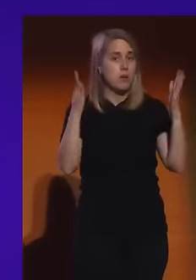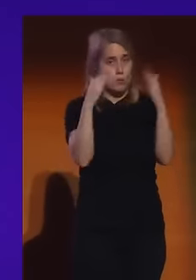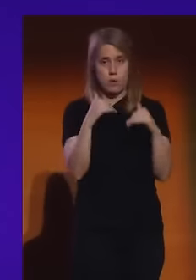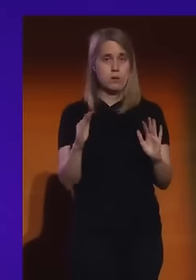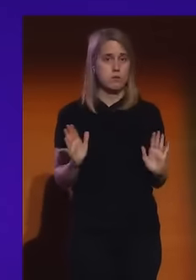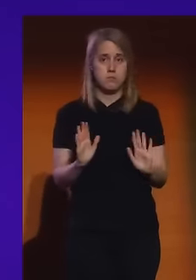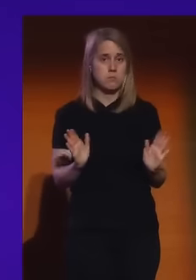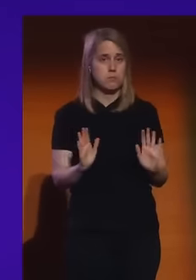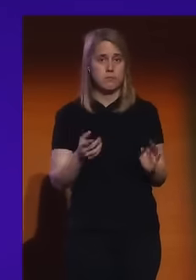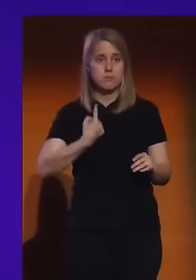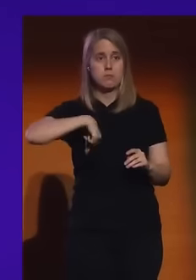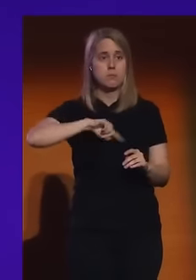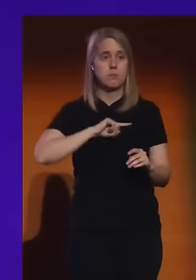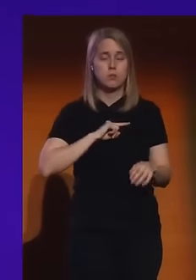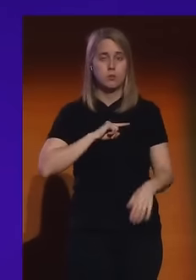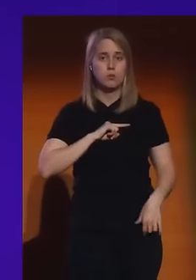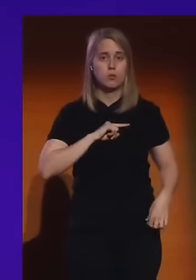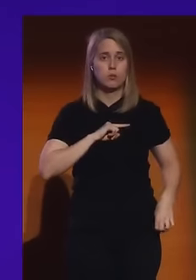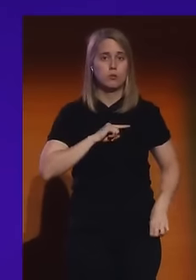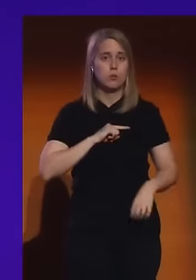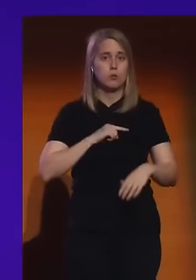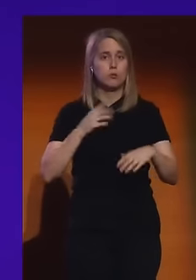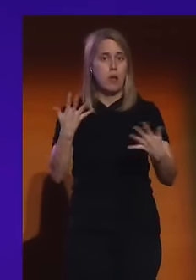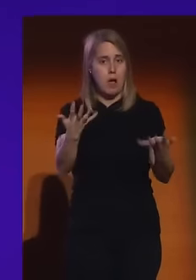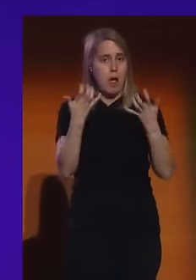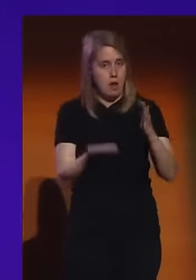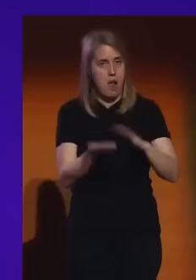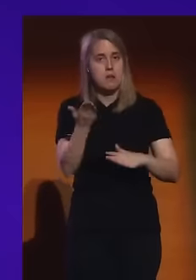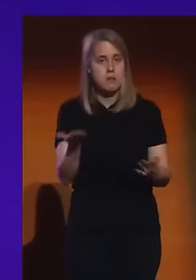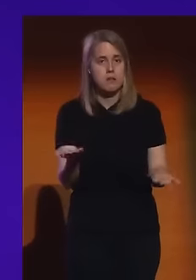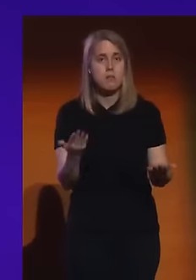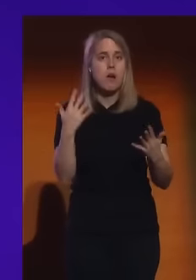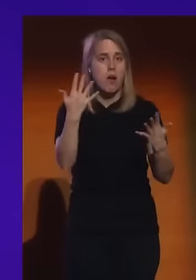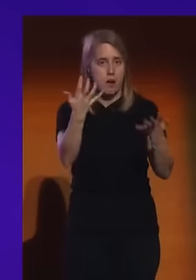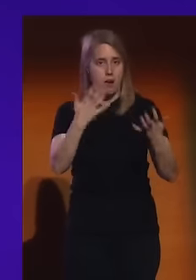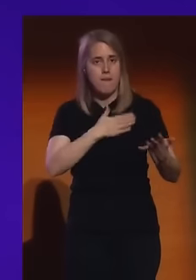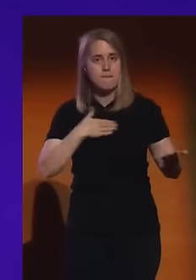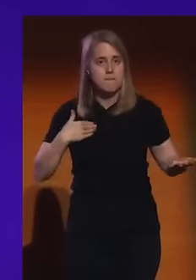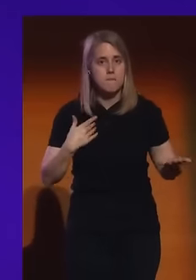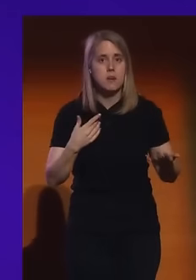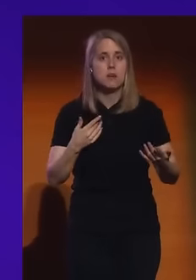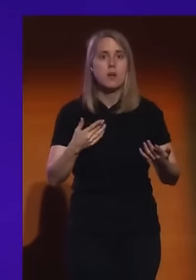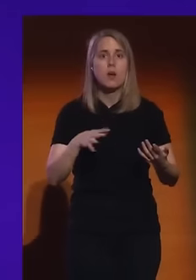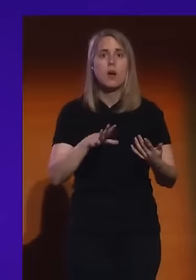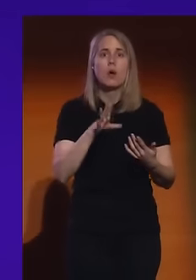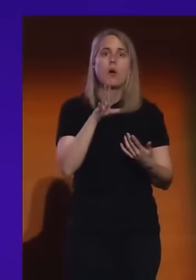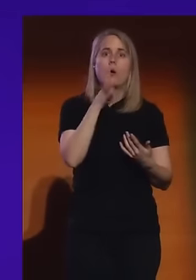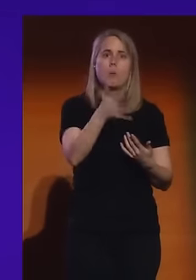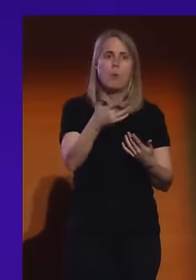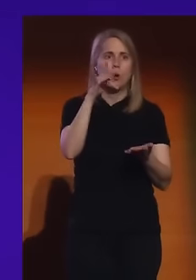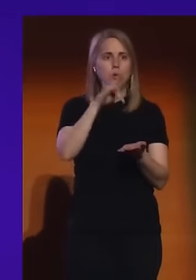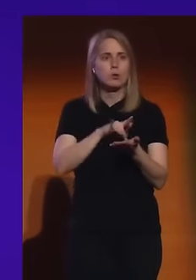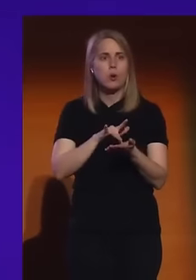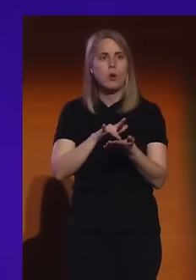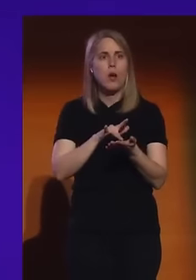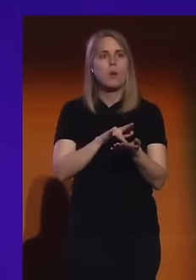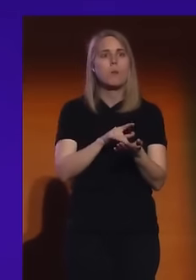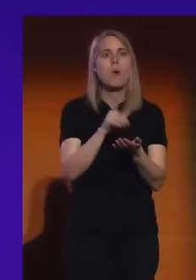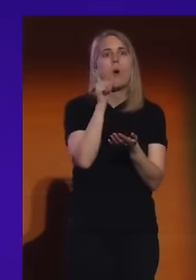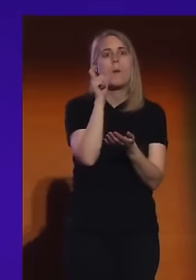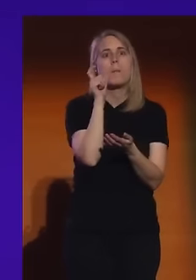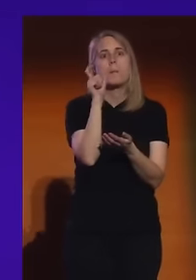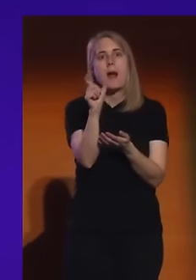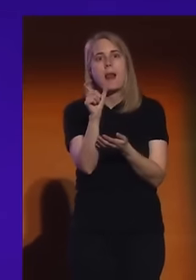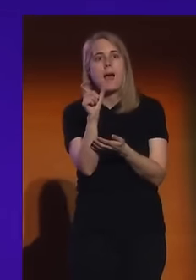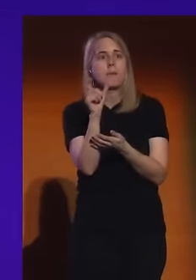ansiedad nosotros salimos a ganar pero salimos a ganar no porque estamos defendiendo una sigla